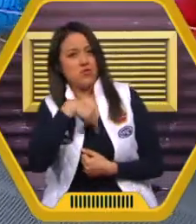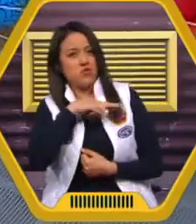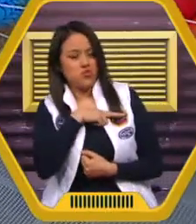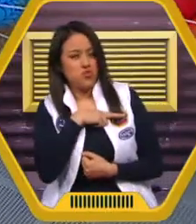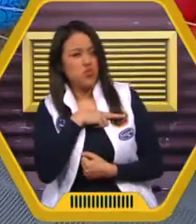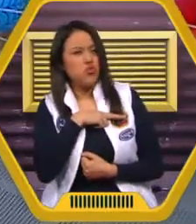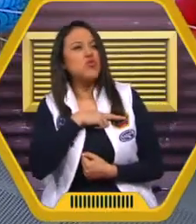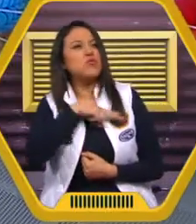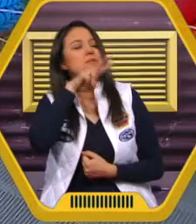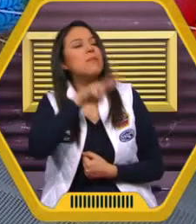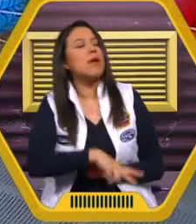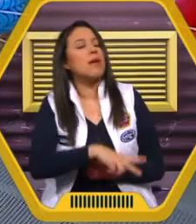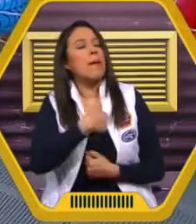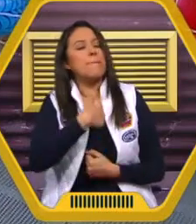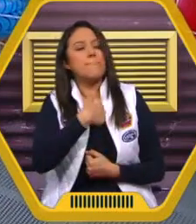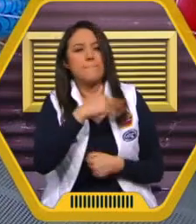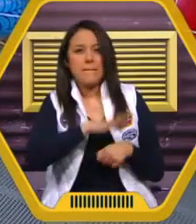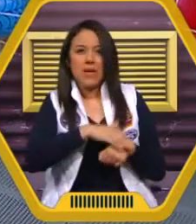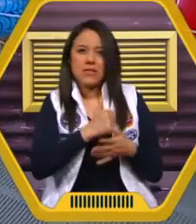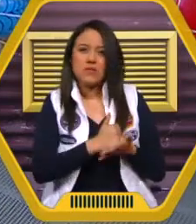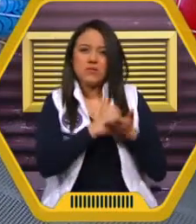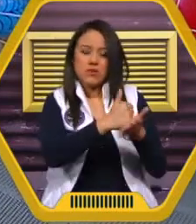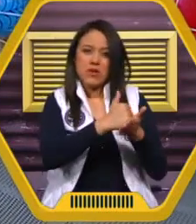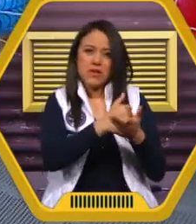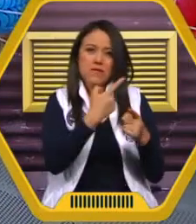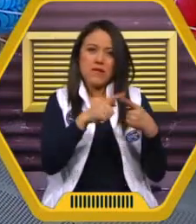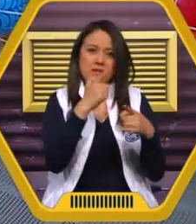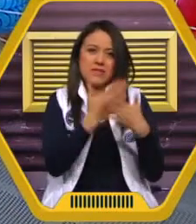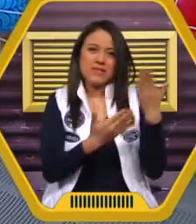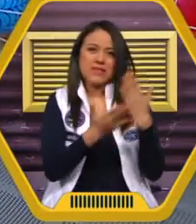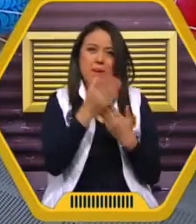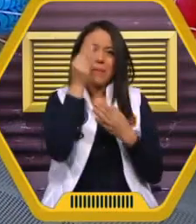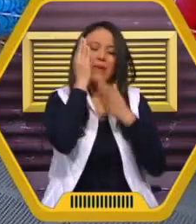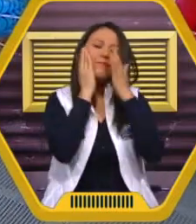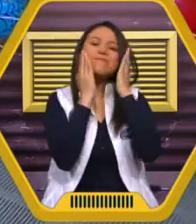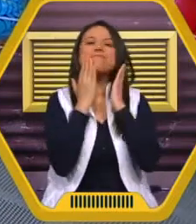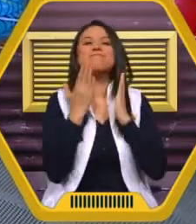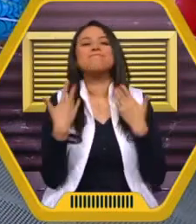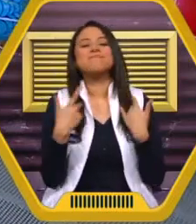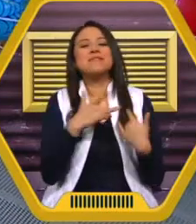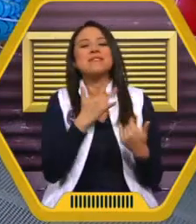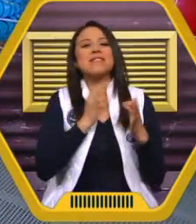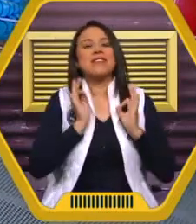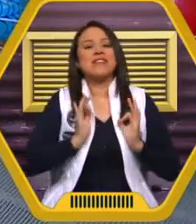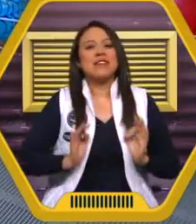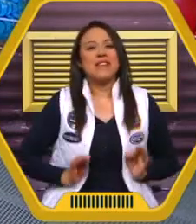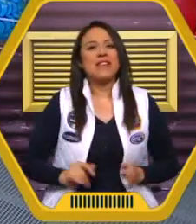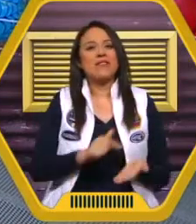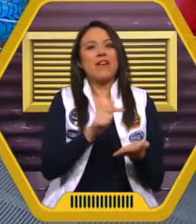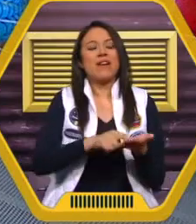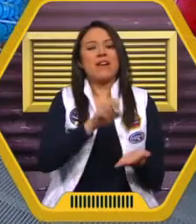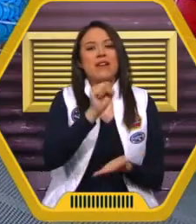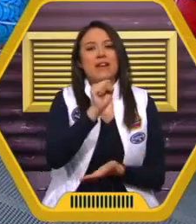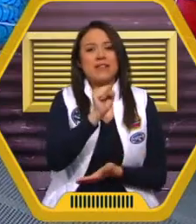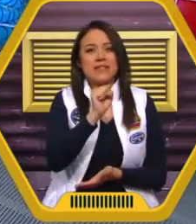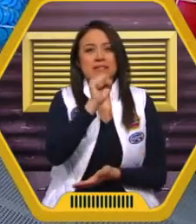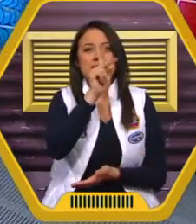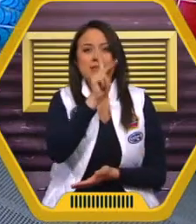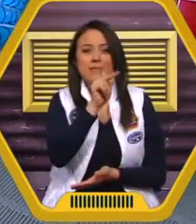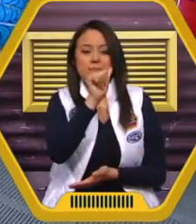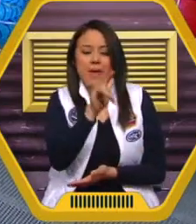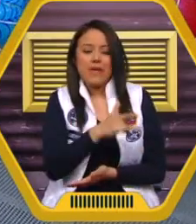la fortuna de ser patrocinadores de unos servicios de spa, así que los espero, serán bienvenidos en el spa para consentirlos,